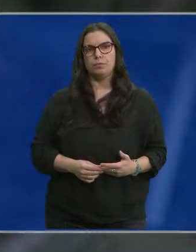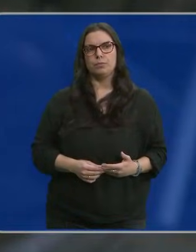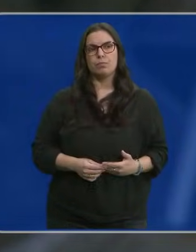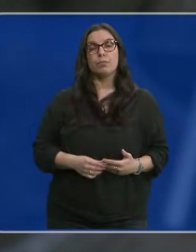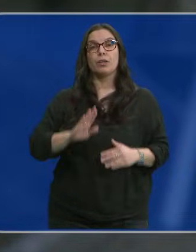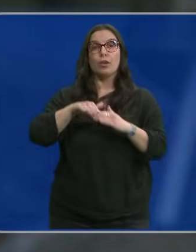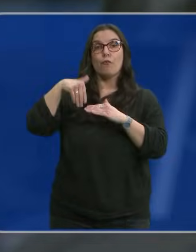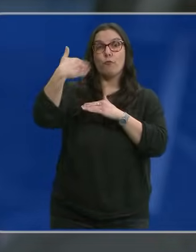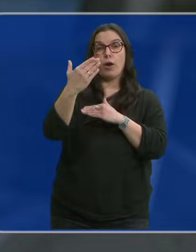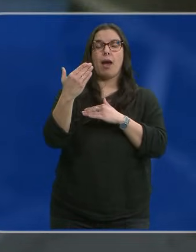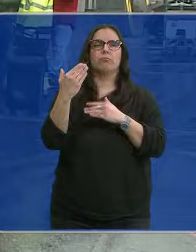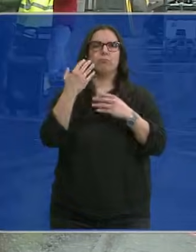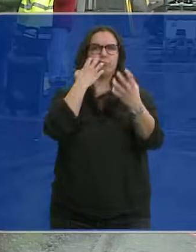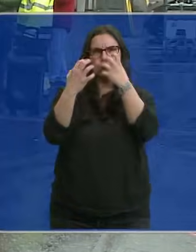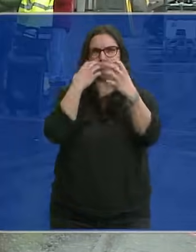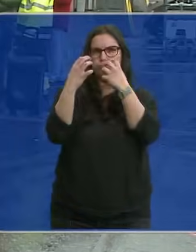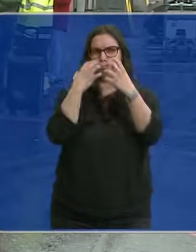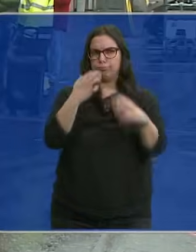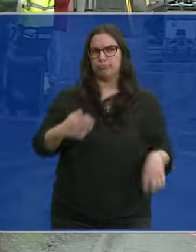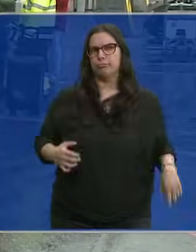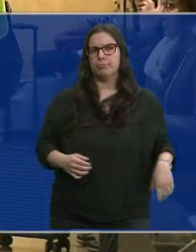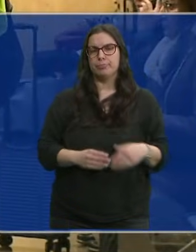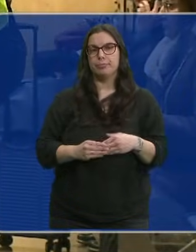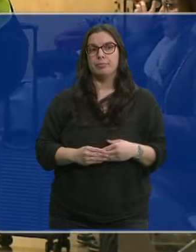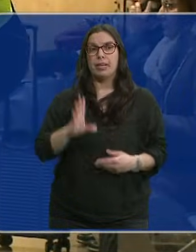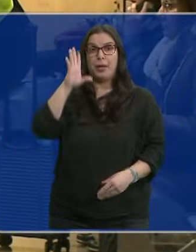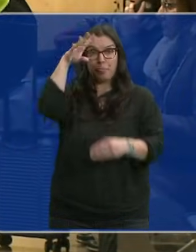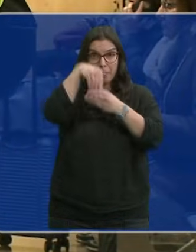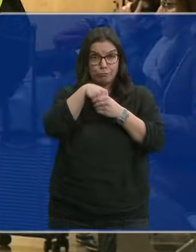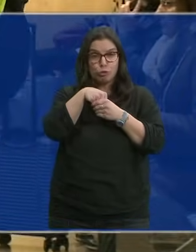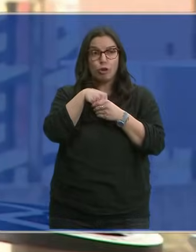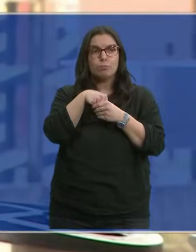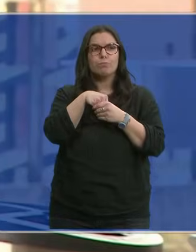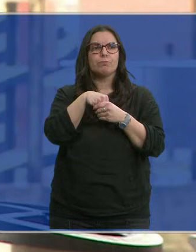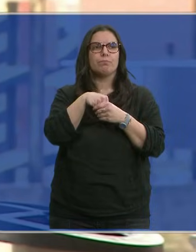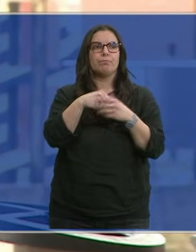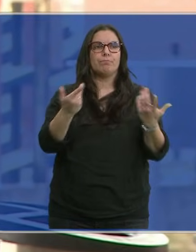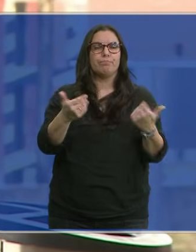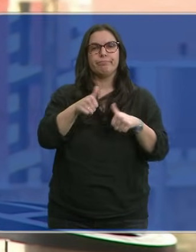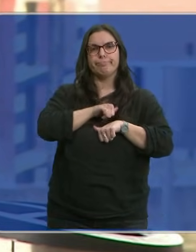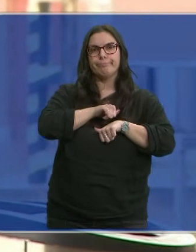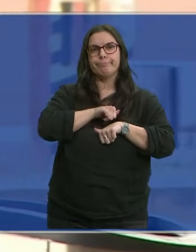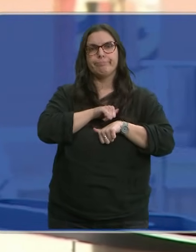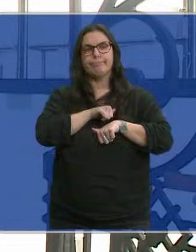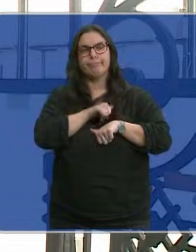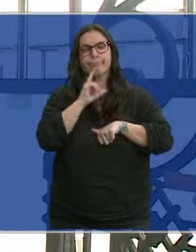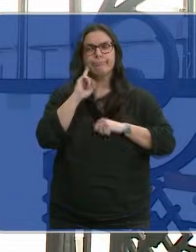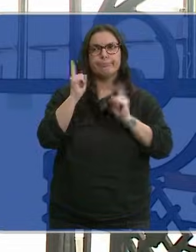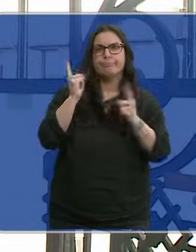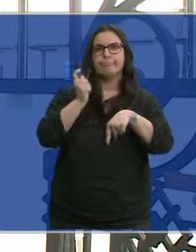Protestas en el exterior de las estaciones y de puertas para adentro. Tiene prevista su llegada a